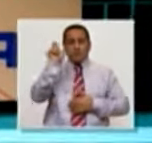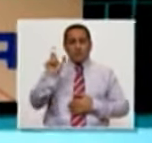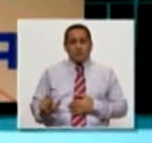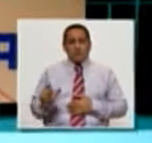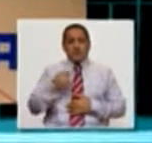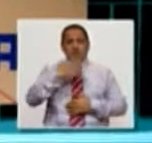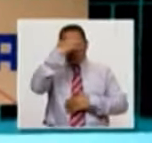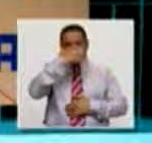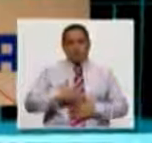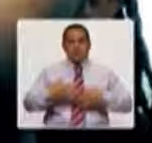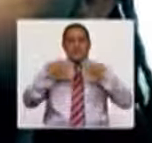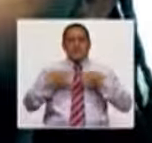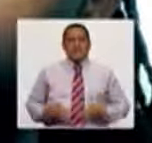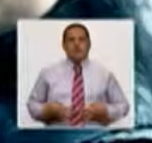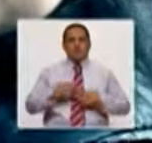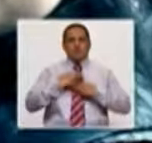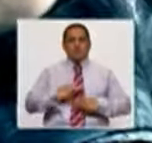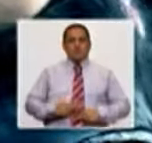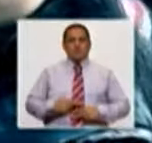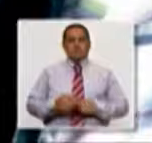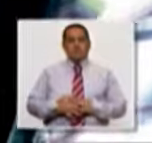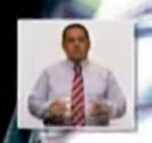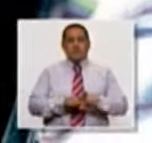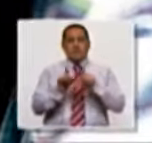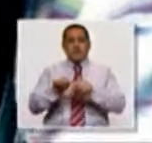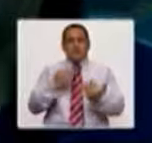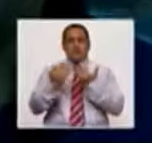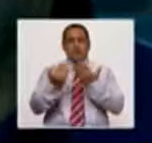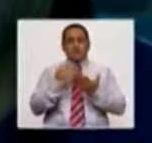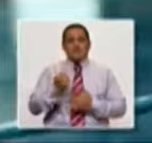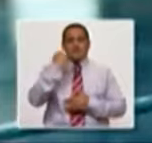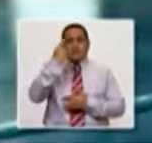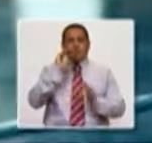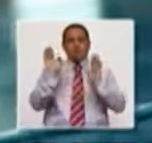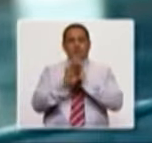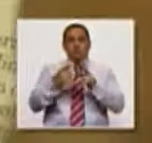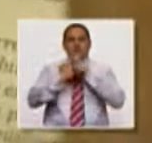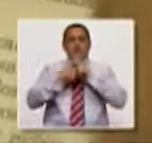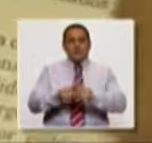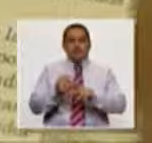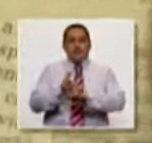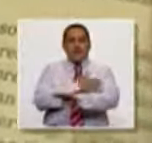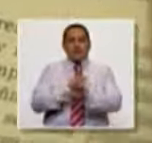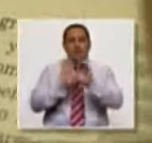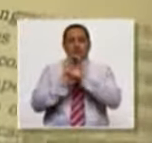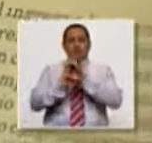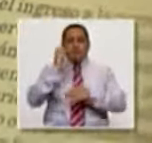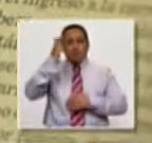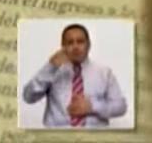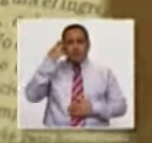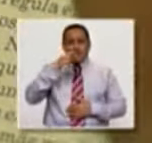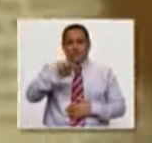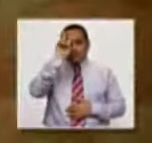la dignidad humana. En ese sentido están comprendidos al inicio de nuestra Constitución Política del